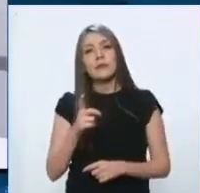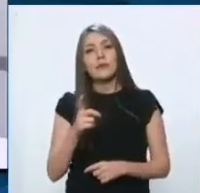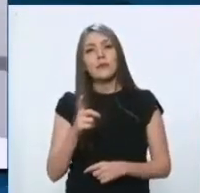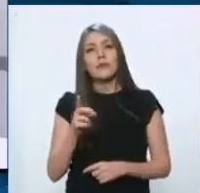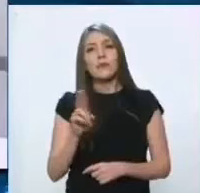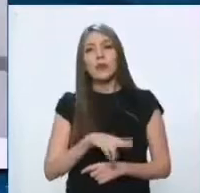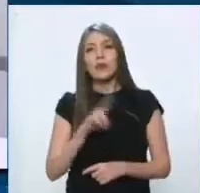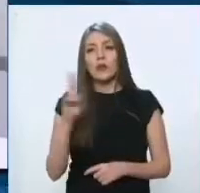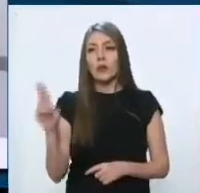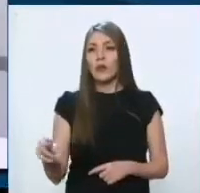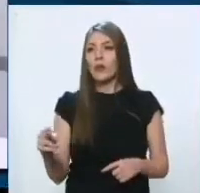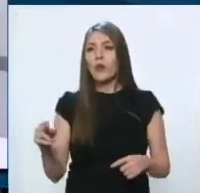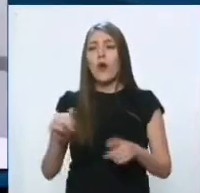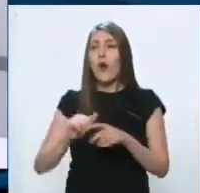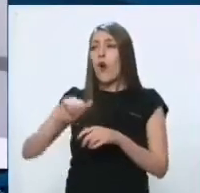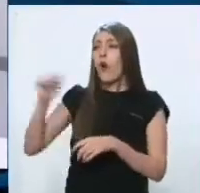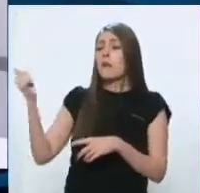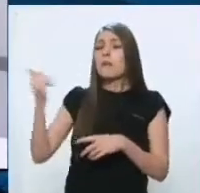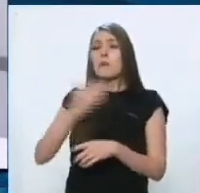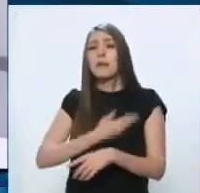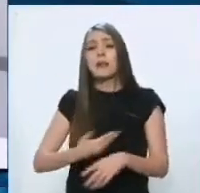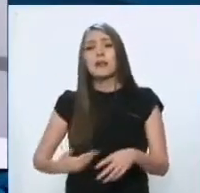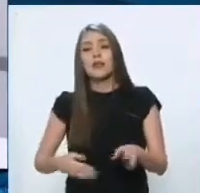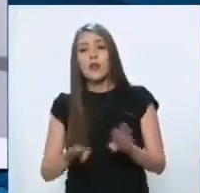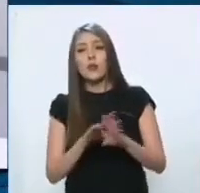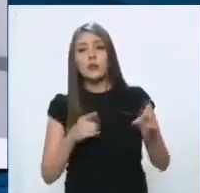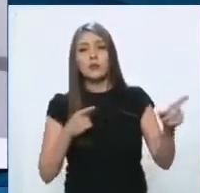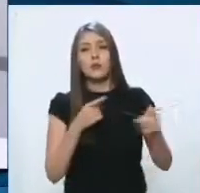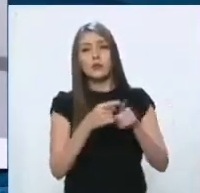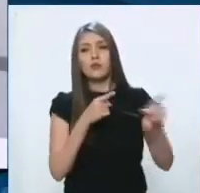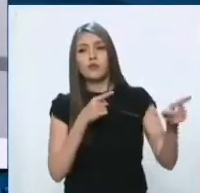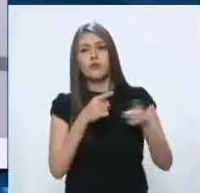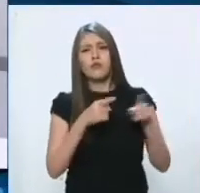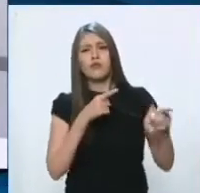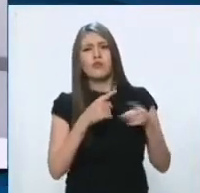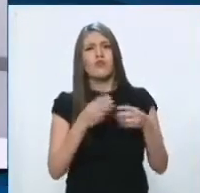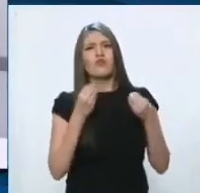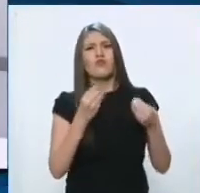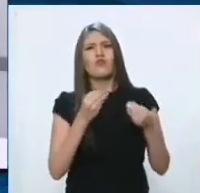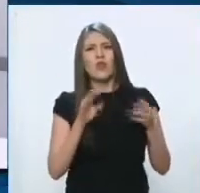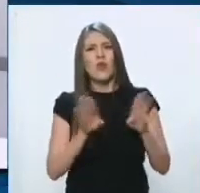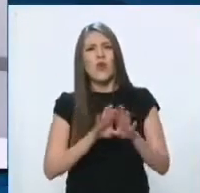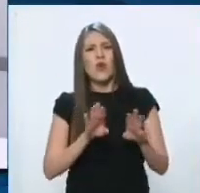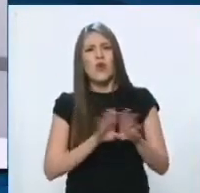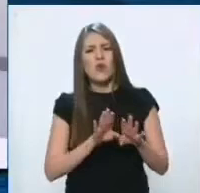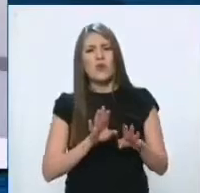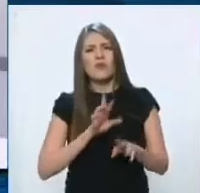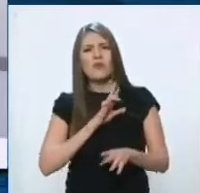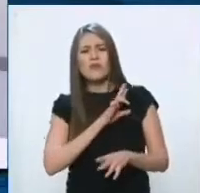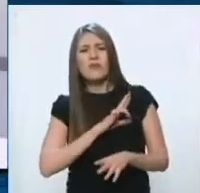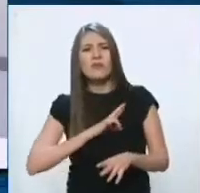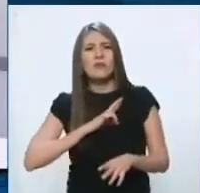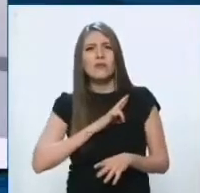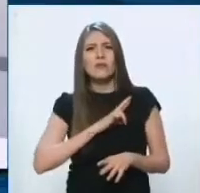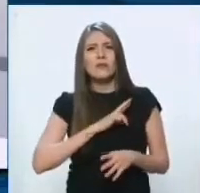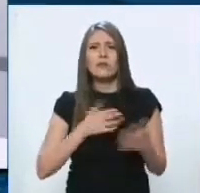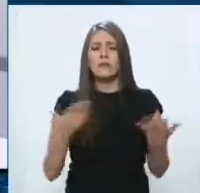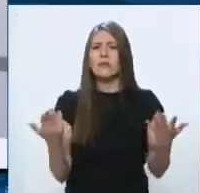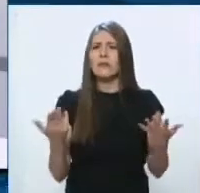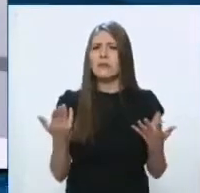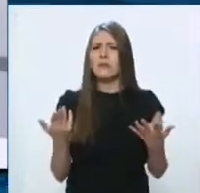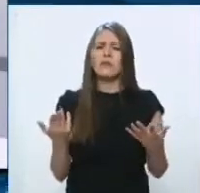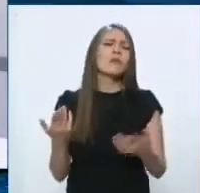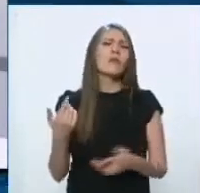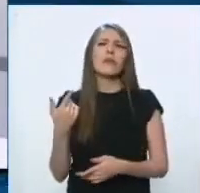atacado con tanta ferocidad, yo creo que habría que revisar la historia, porque a Gustavo Díaz Ordaz,